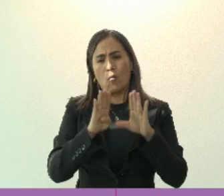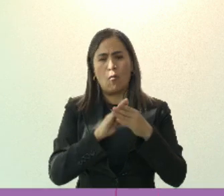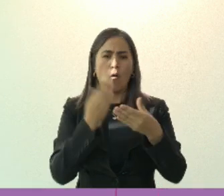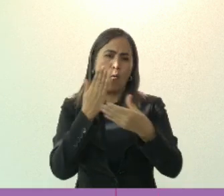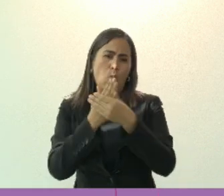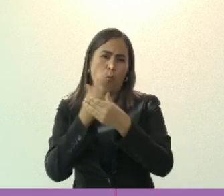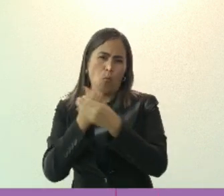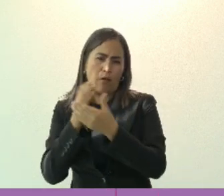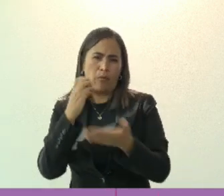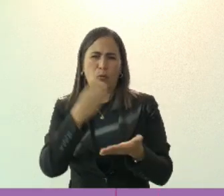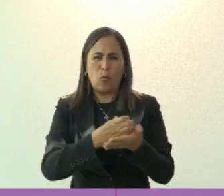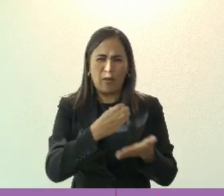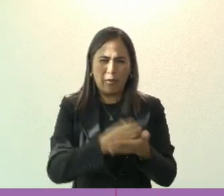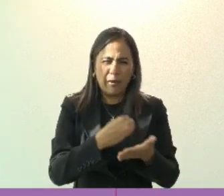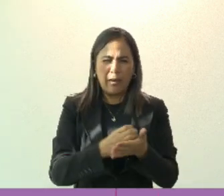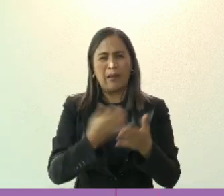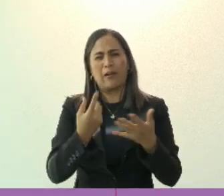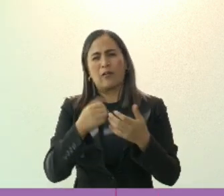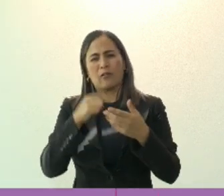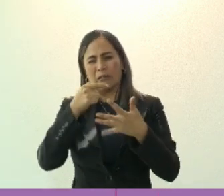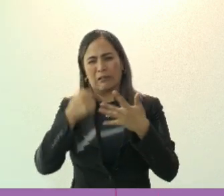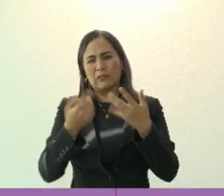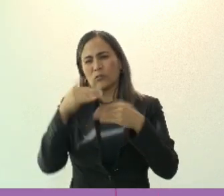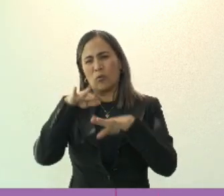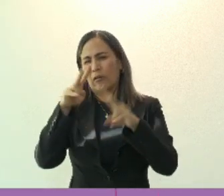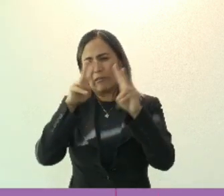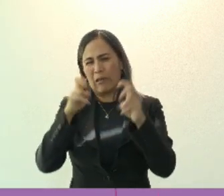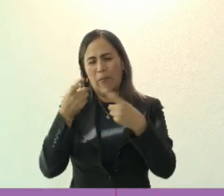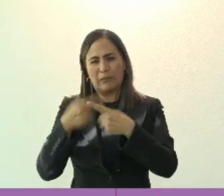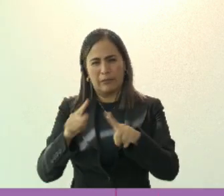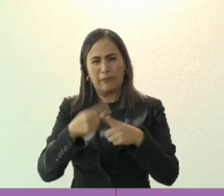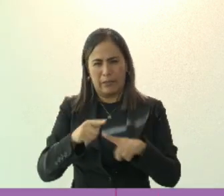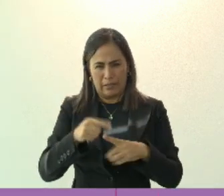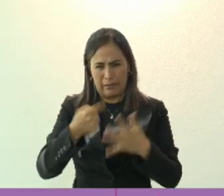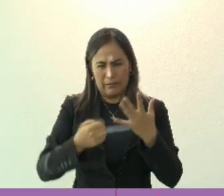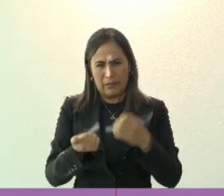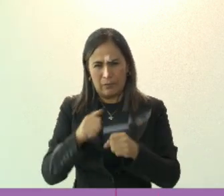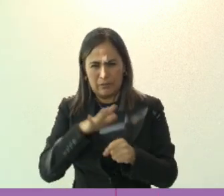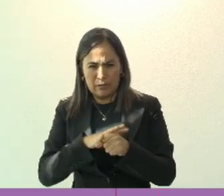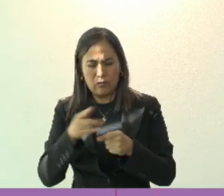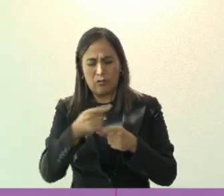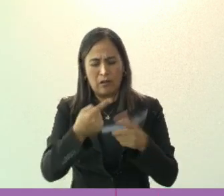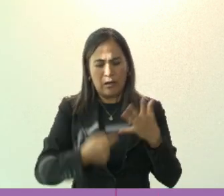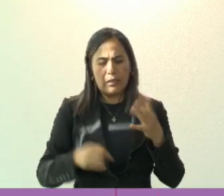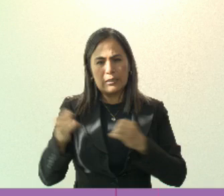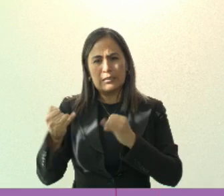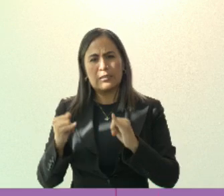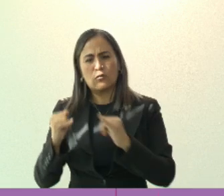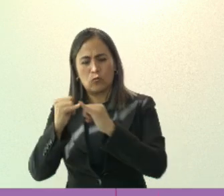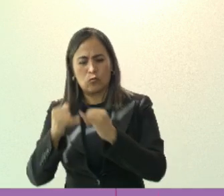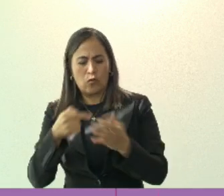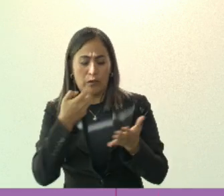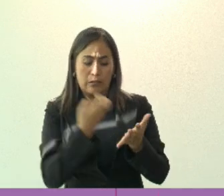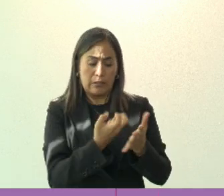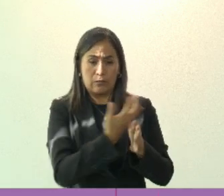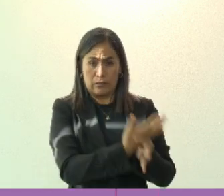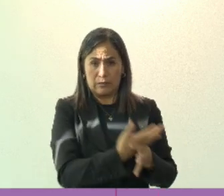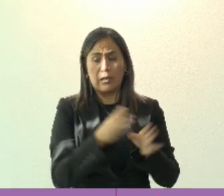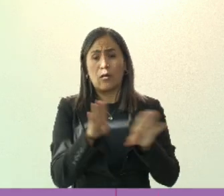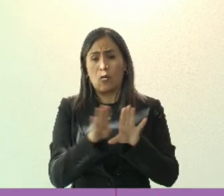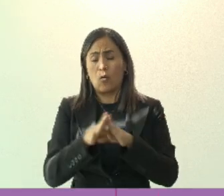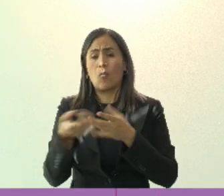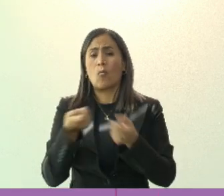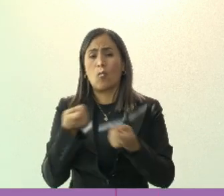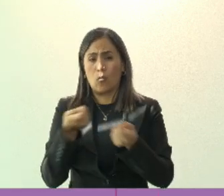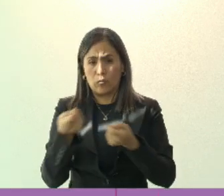se llaman manuales de procedimientos, organización, en fin, todos los documentos que de alguna manera norman a la institución. Ese es un primer punto que